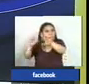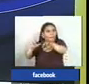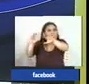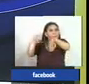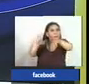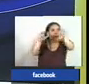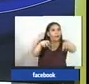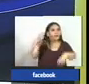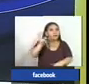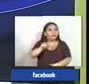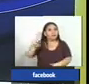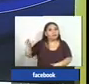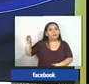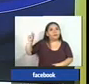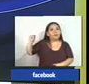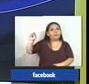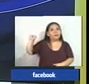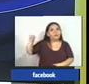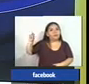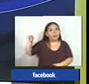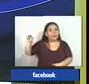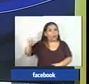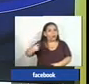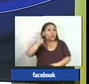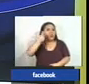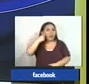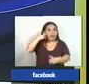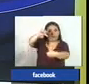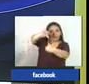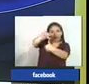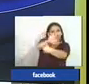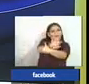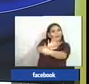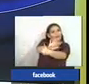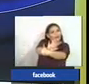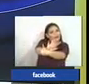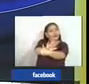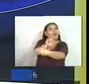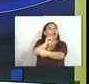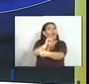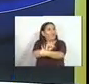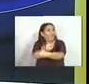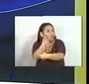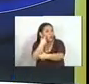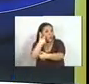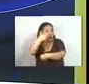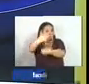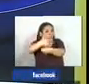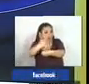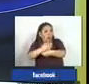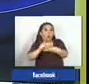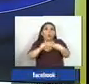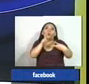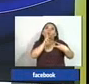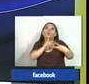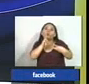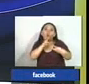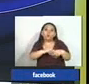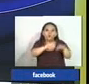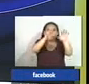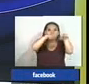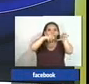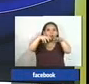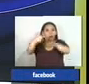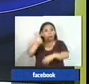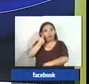nana, como les estamos comentando, esto en el océano Atlántico, y va a estar afectando a Guatemala y Honduras. Vamos a conocer el